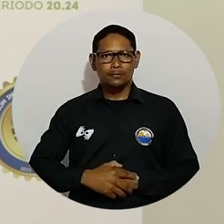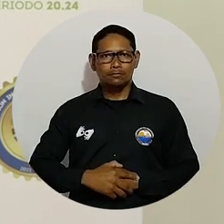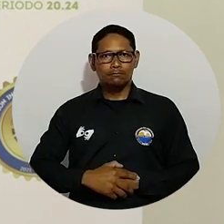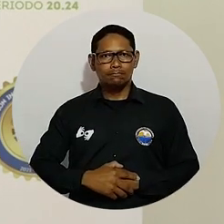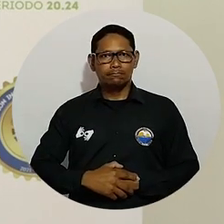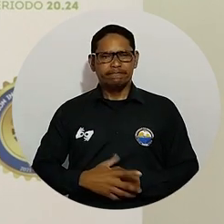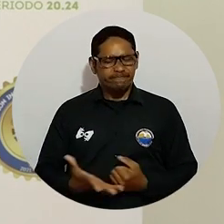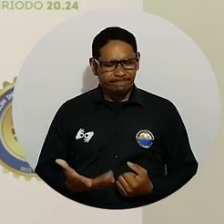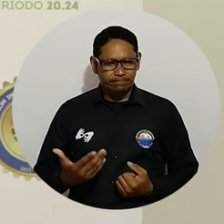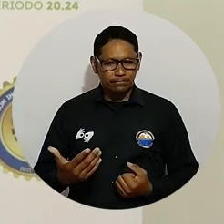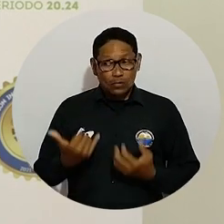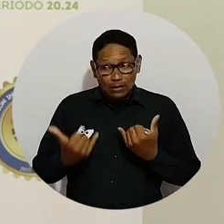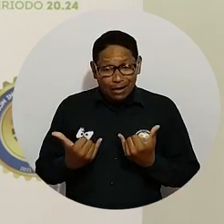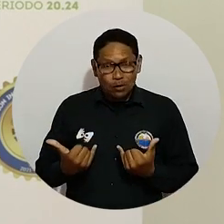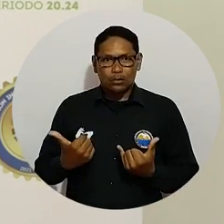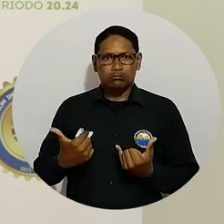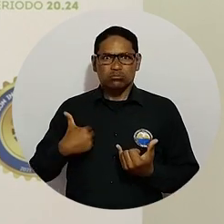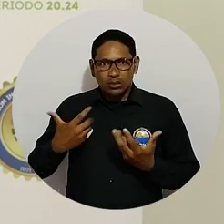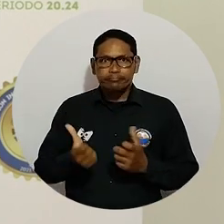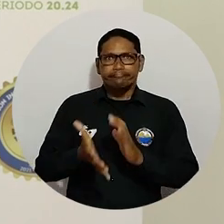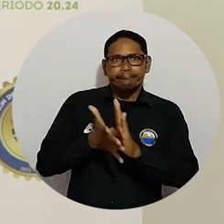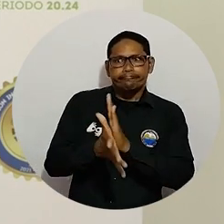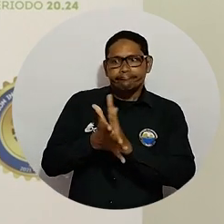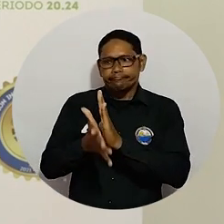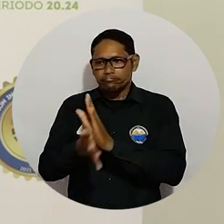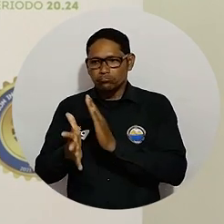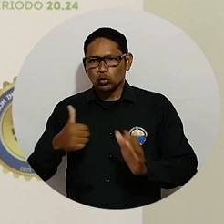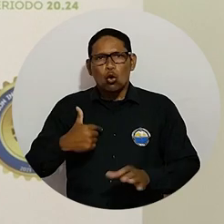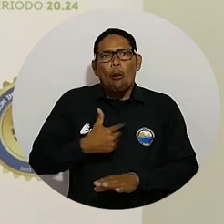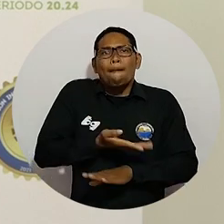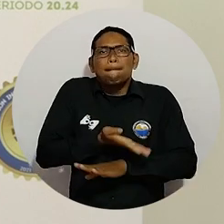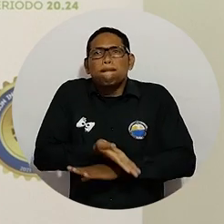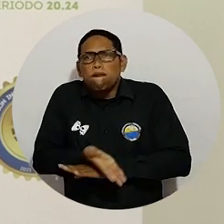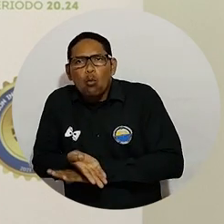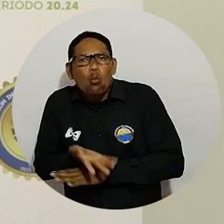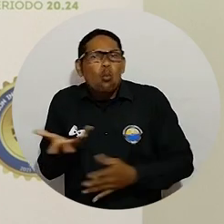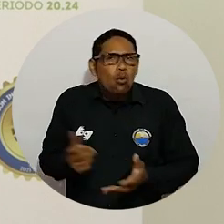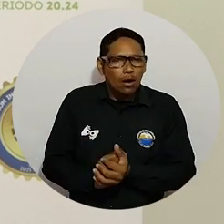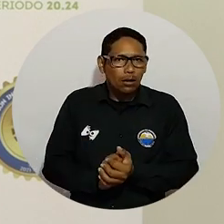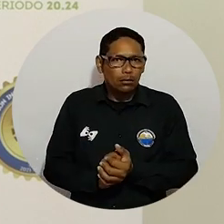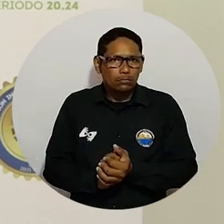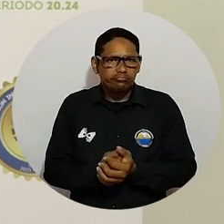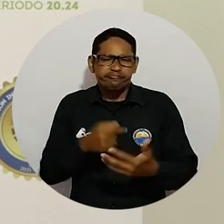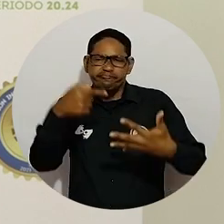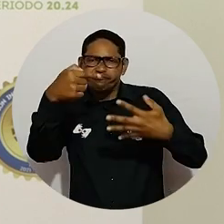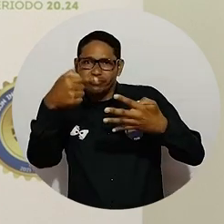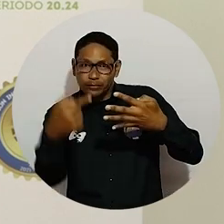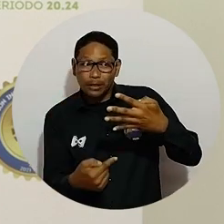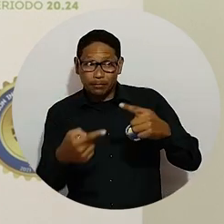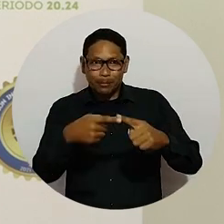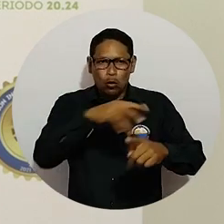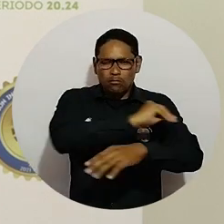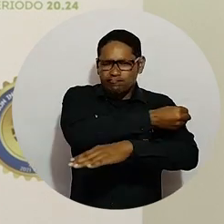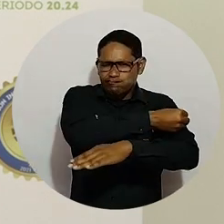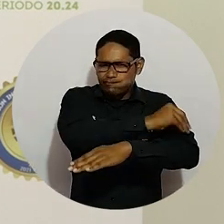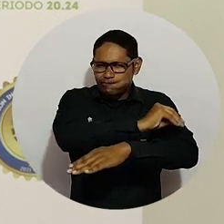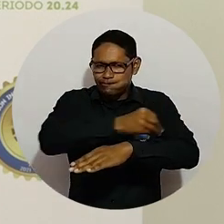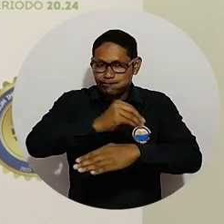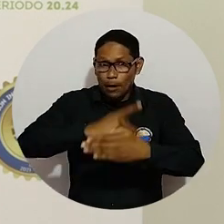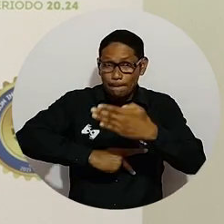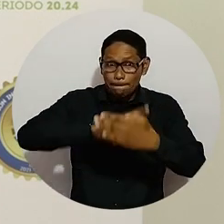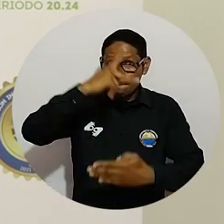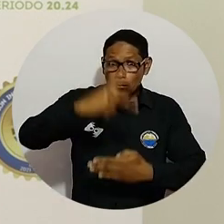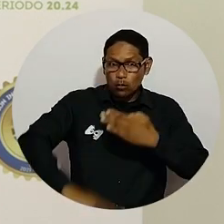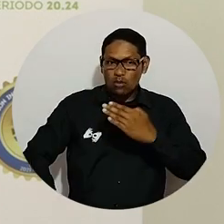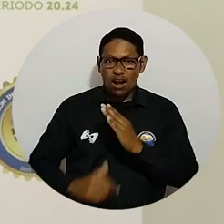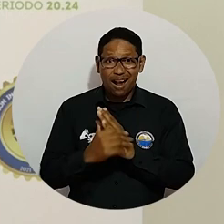En este espacio pues quiero darles a conocer un poco de mis propuestas, entre las cuales está gestionar el proyecto Talento Samario,